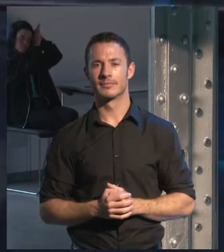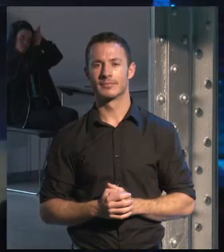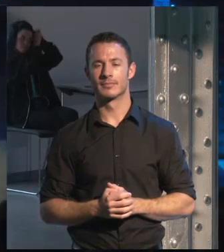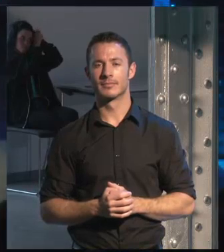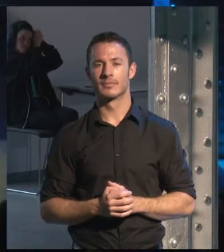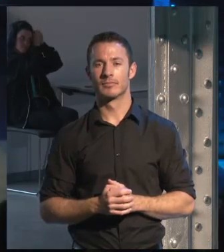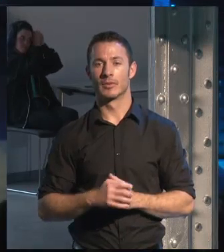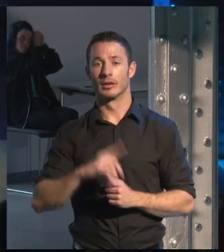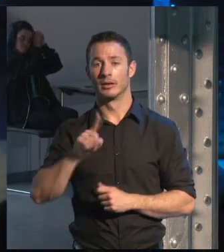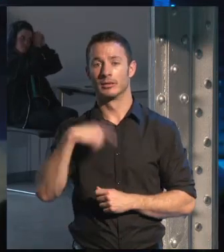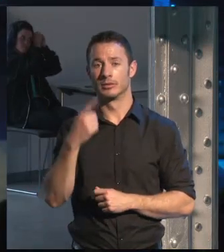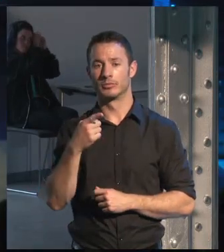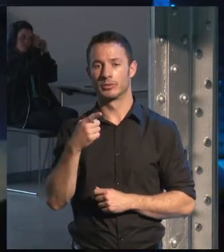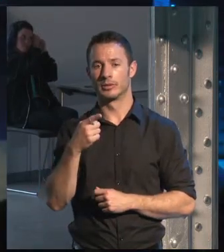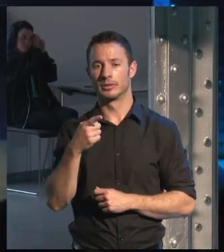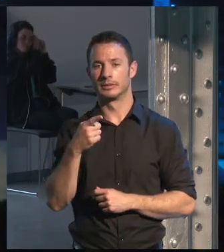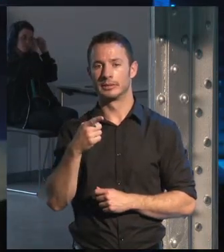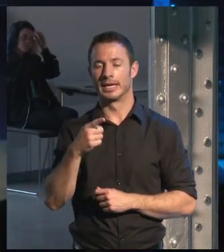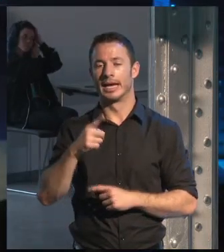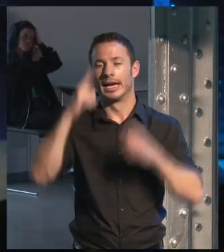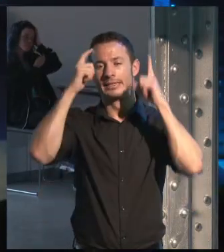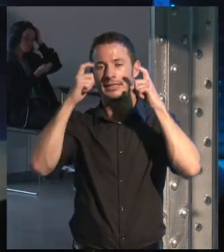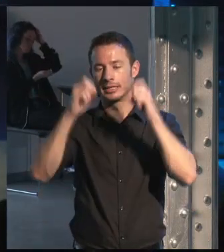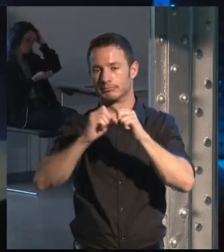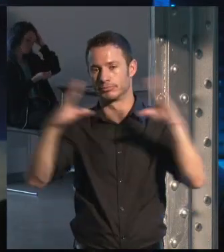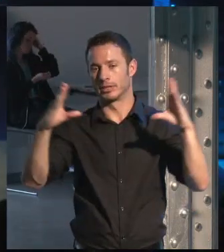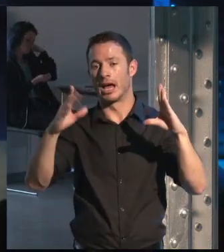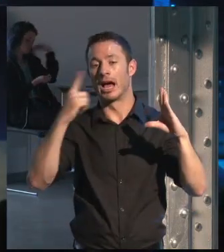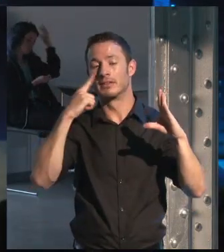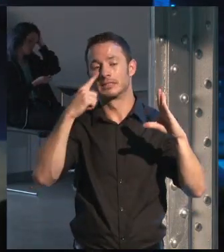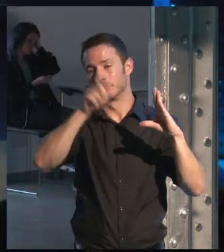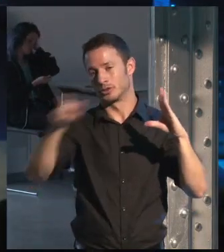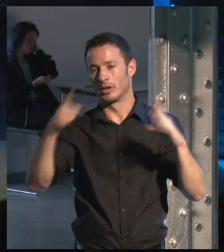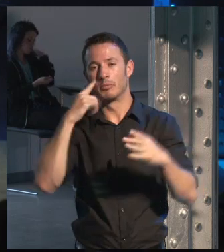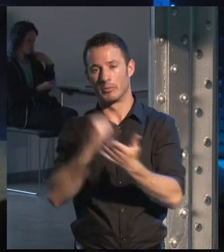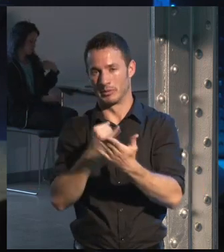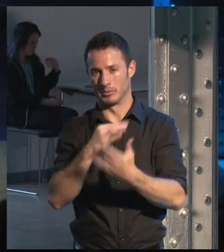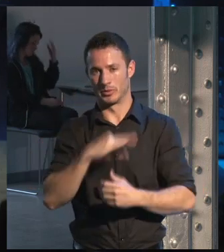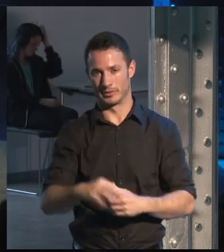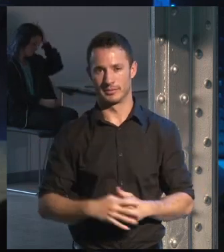Después lo vamos a tener ahí y lo intentaremos tener encendido para ver si lo podéis probar más.